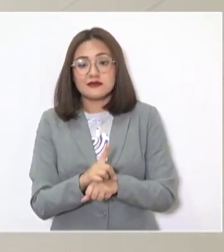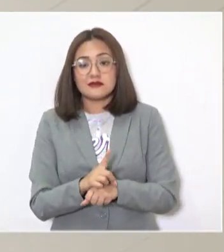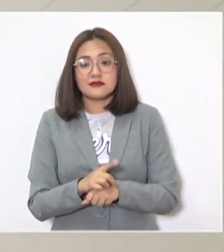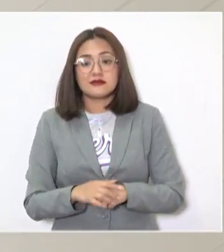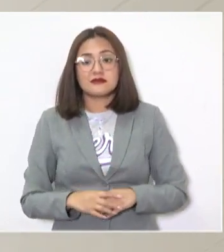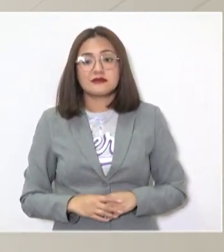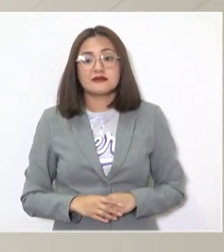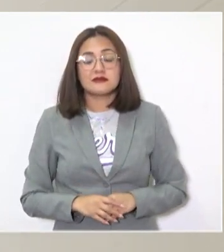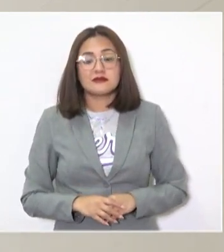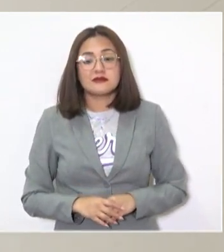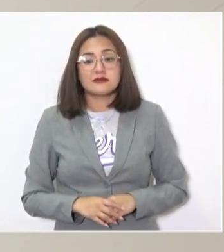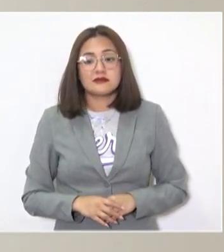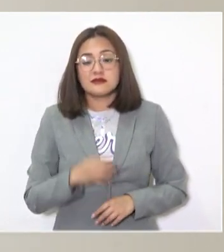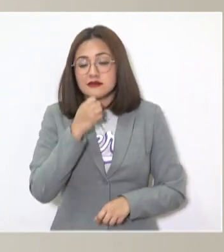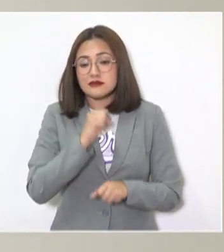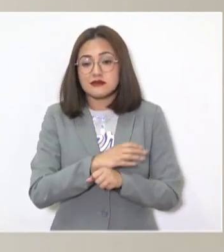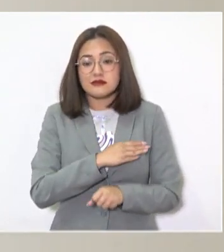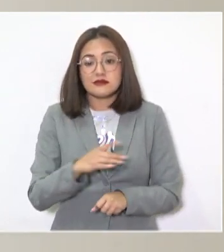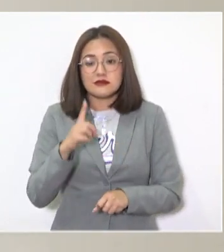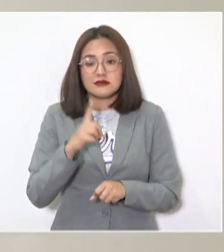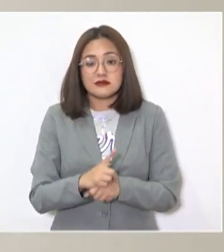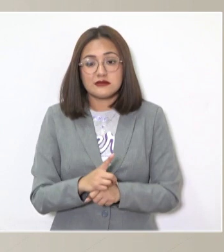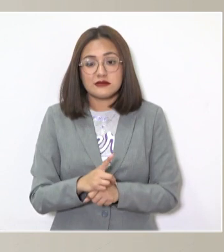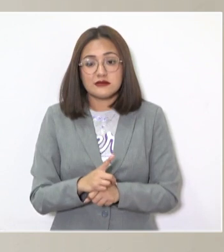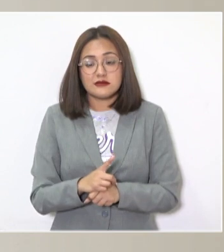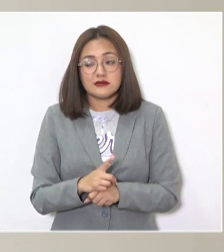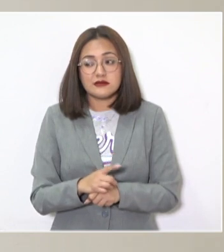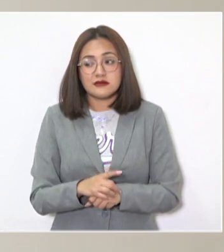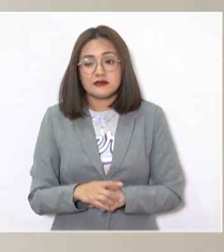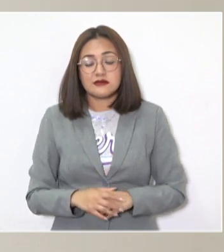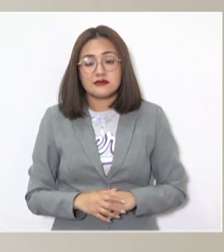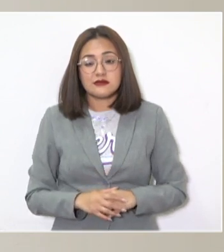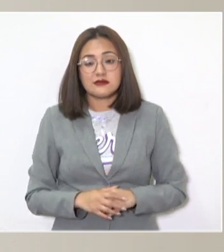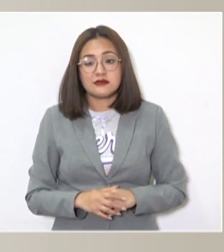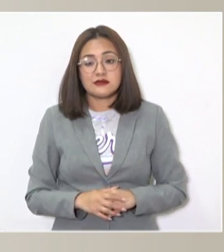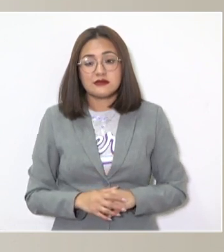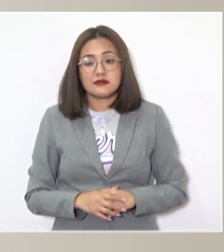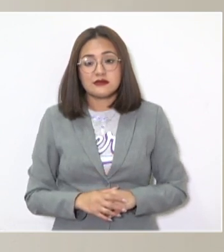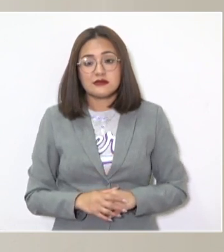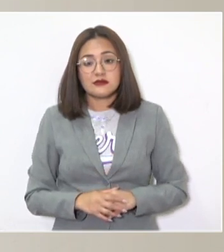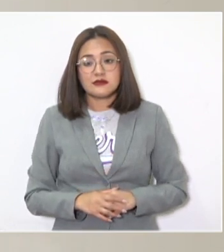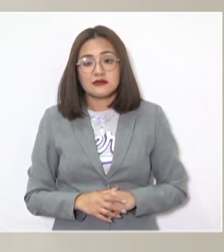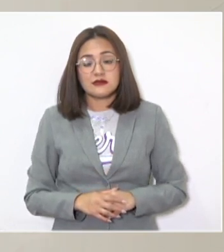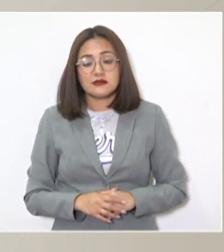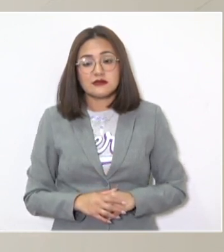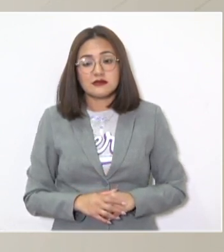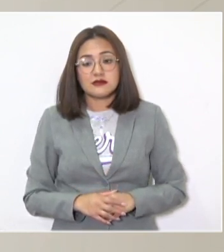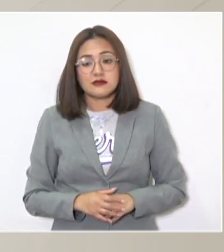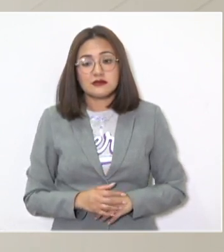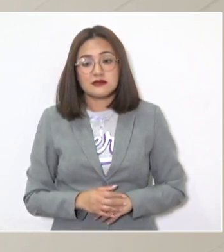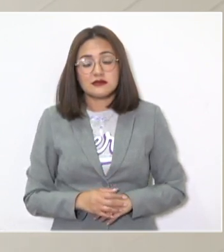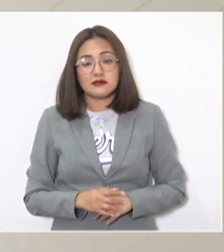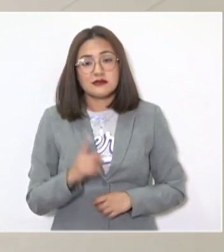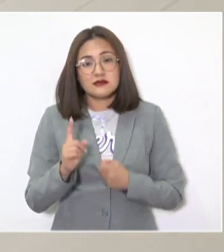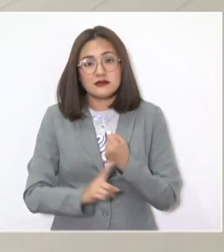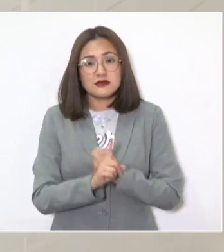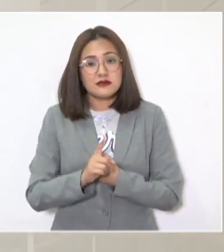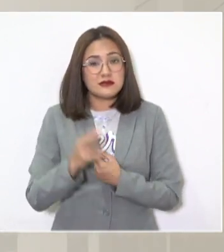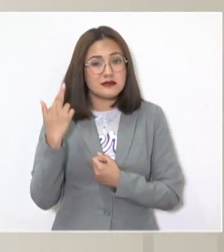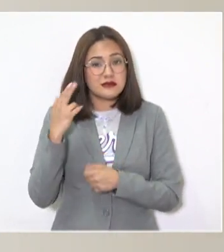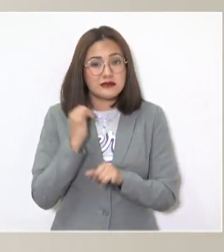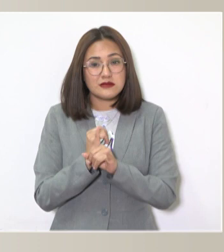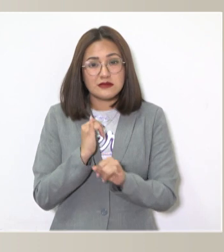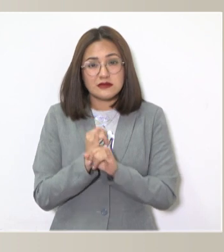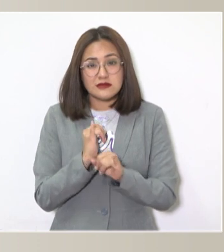gobernador. Secretario, buenos días. Edgar, creo que tienes problemas con tu internet.